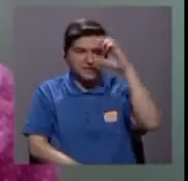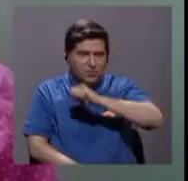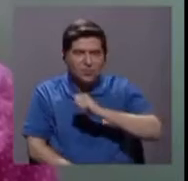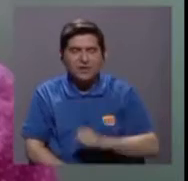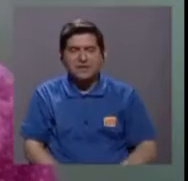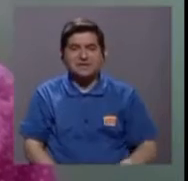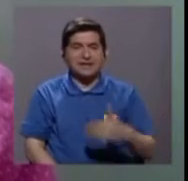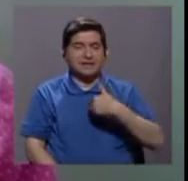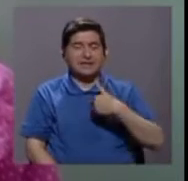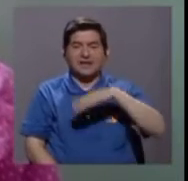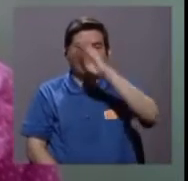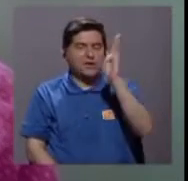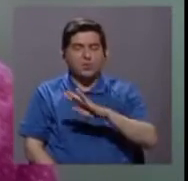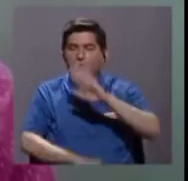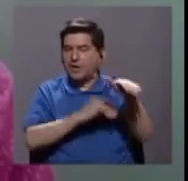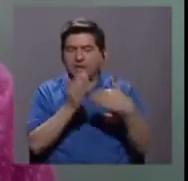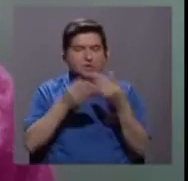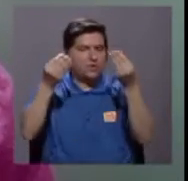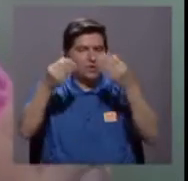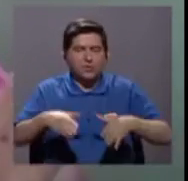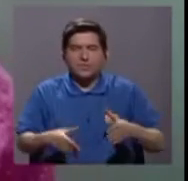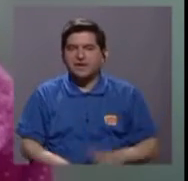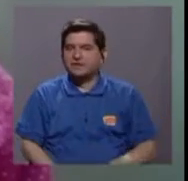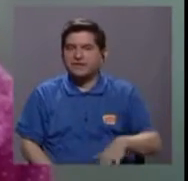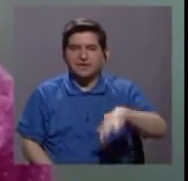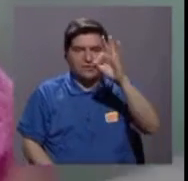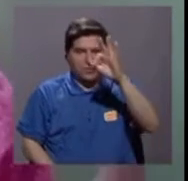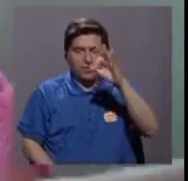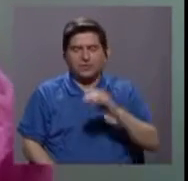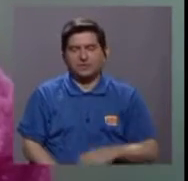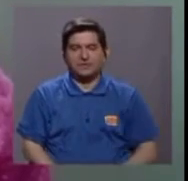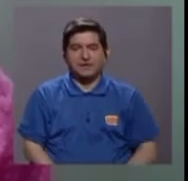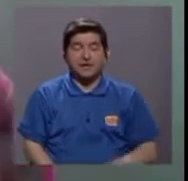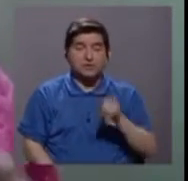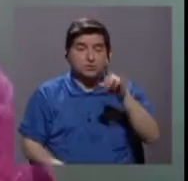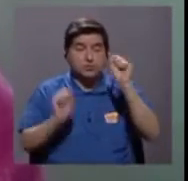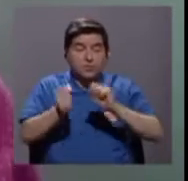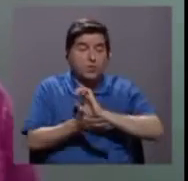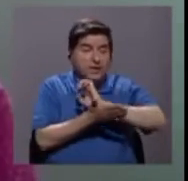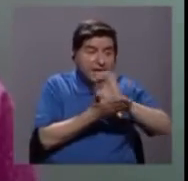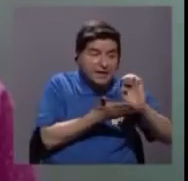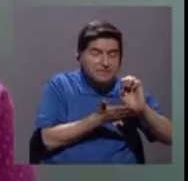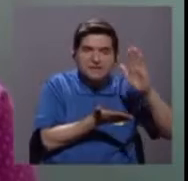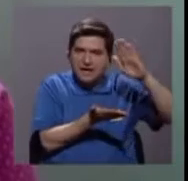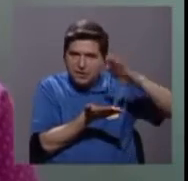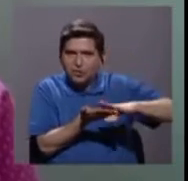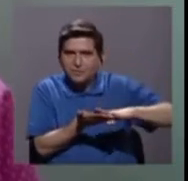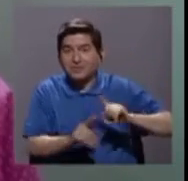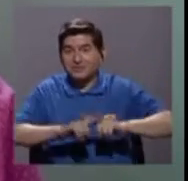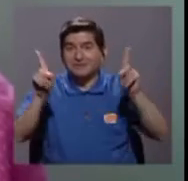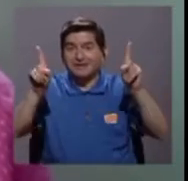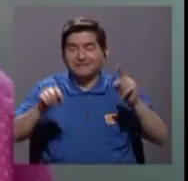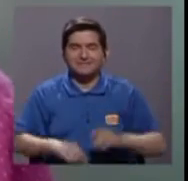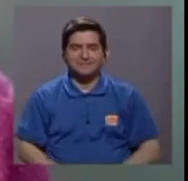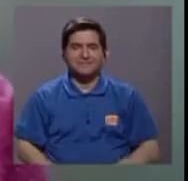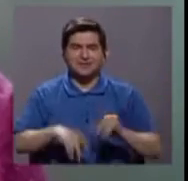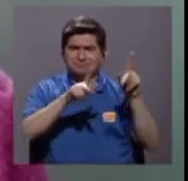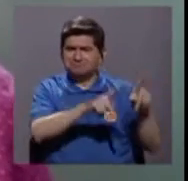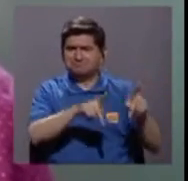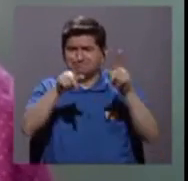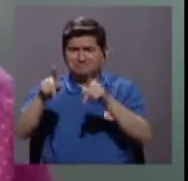recupere, nunca va a recuperar todo lo que perdió. En En cambio, salud si es se así. logra mitigar, se logra prevenir, y entonces ahí los ciudadanos